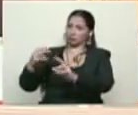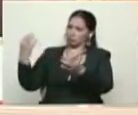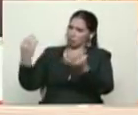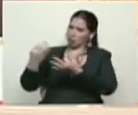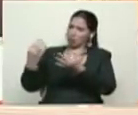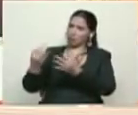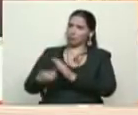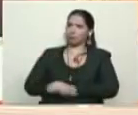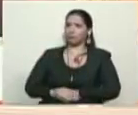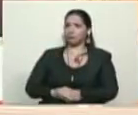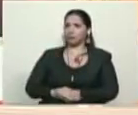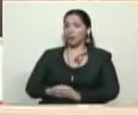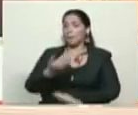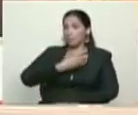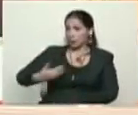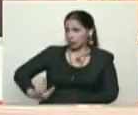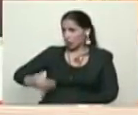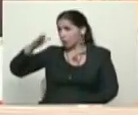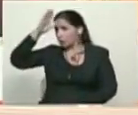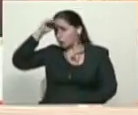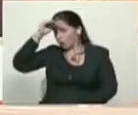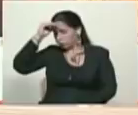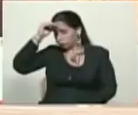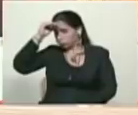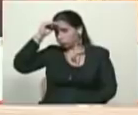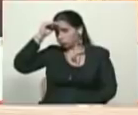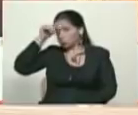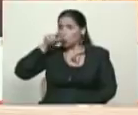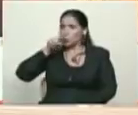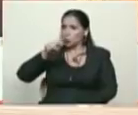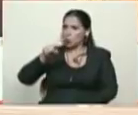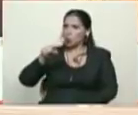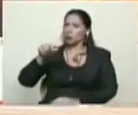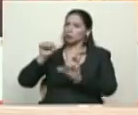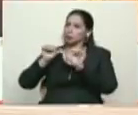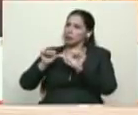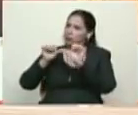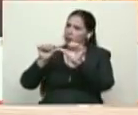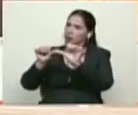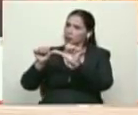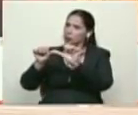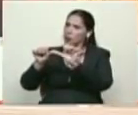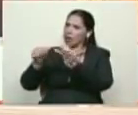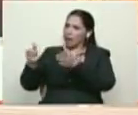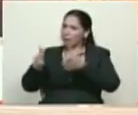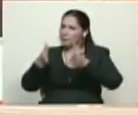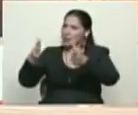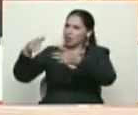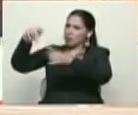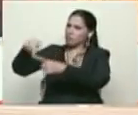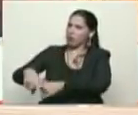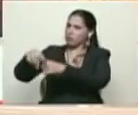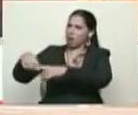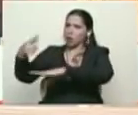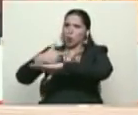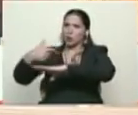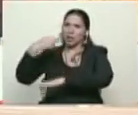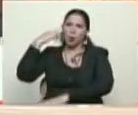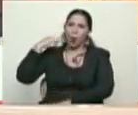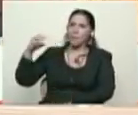verdad. Presidente Trump, usted ha seguido por el camino fracasado del gobierno de Obama y otros